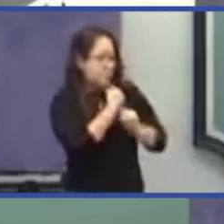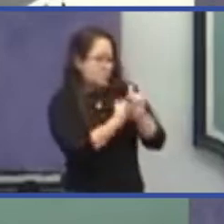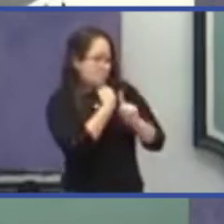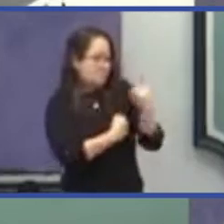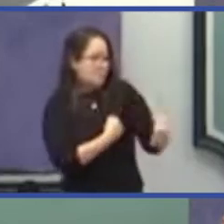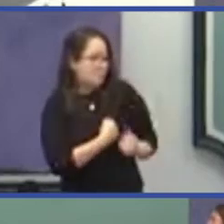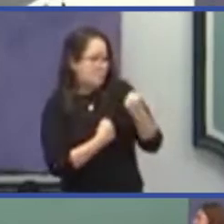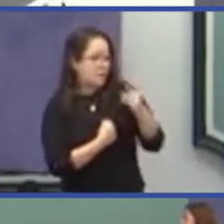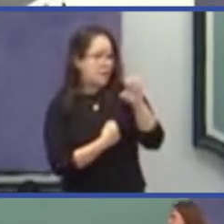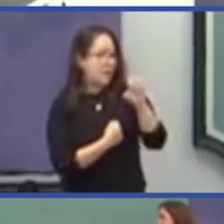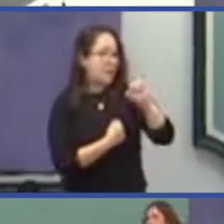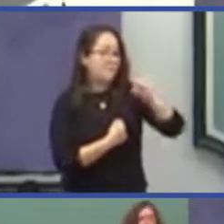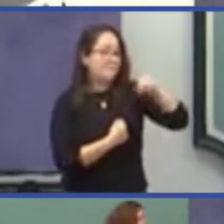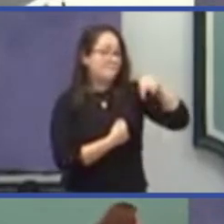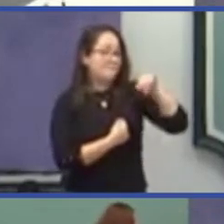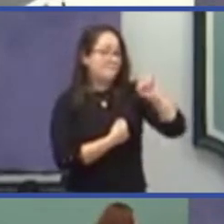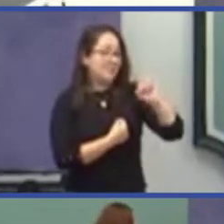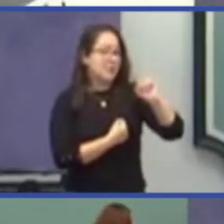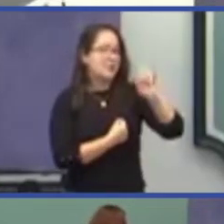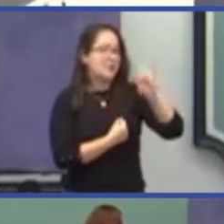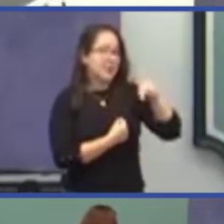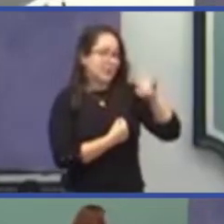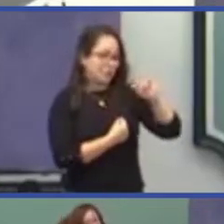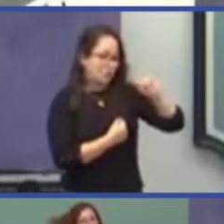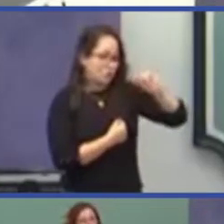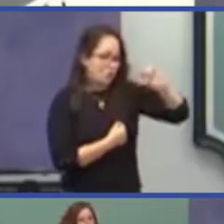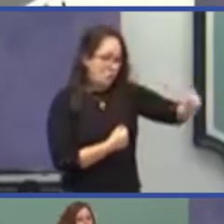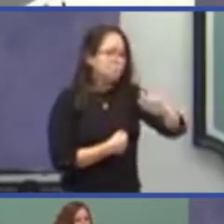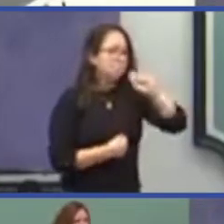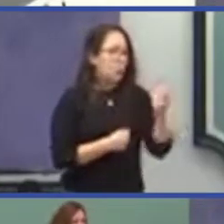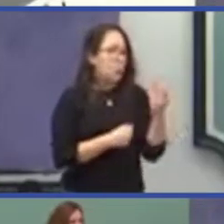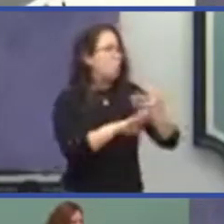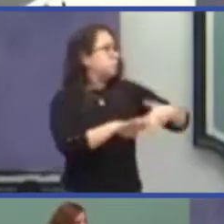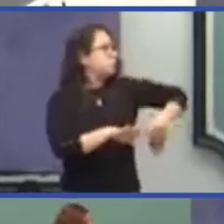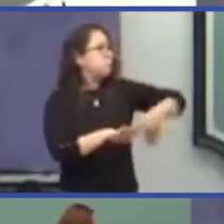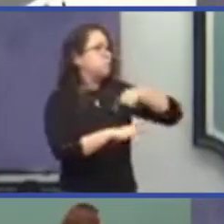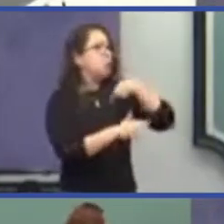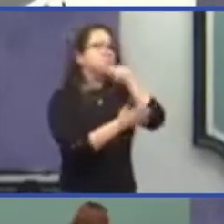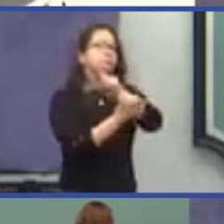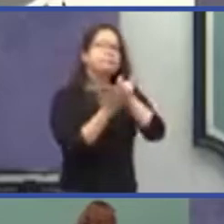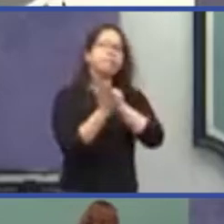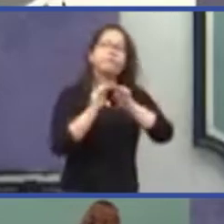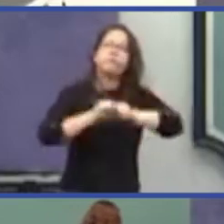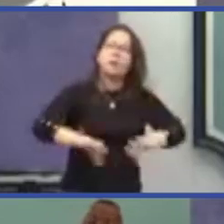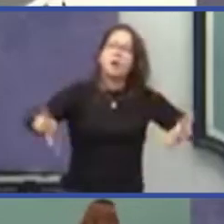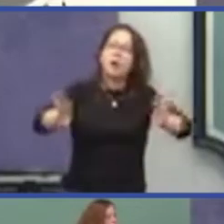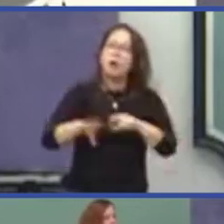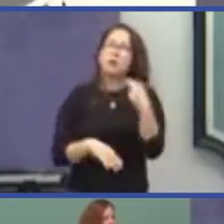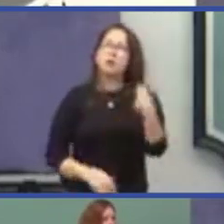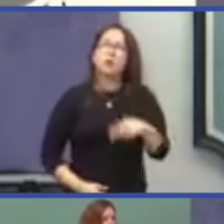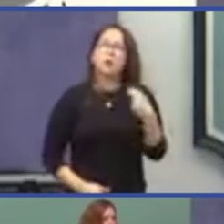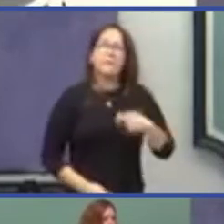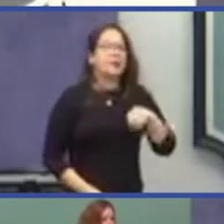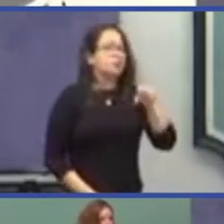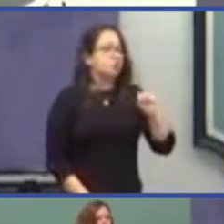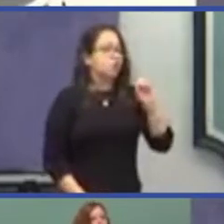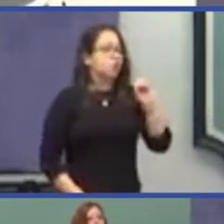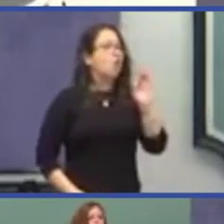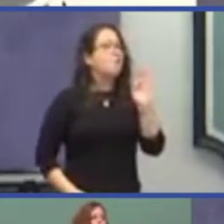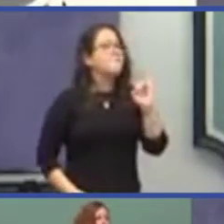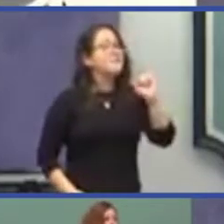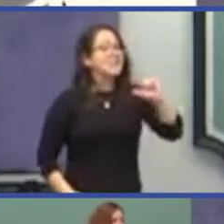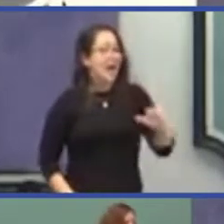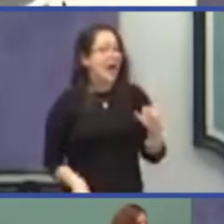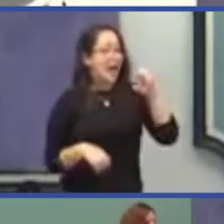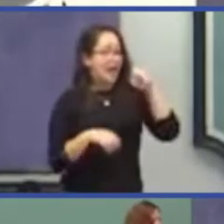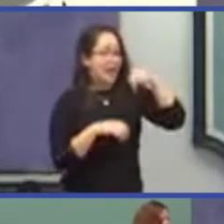cosas que planteo en un libro que escribí hace poquito, bueno, que se acaba de publicar, que se llama Sofía en el país del infinito. ¿Y por